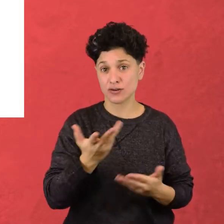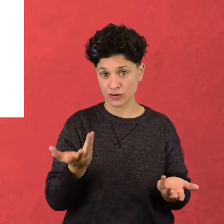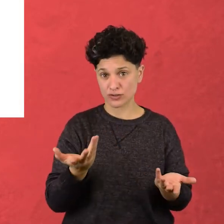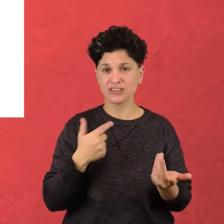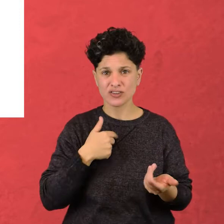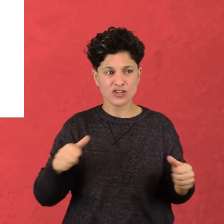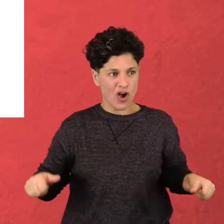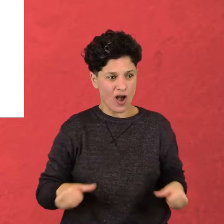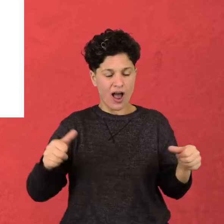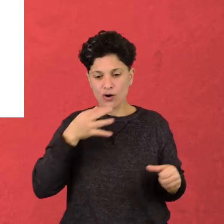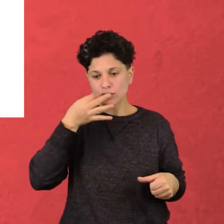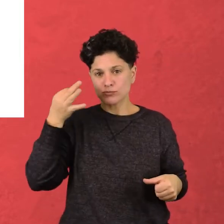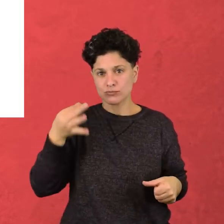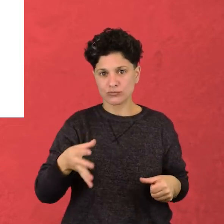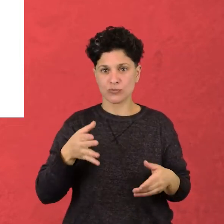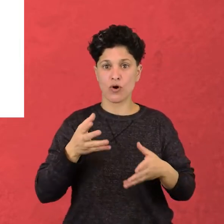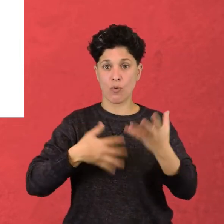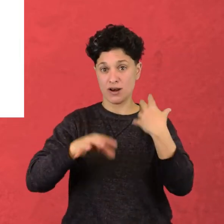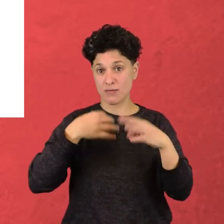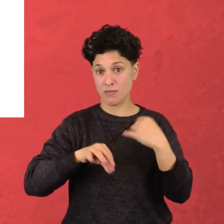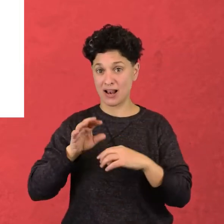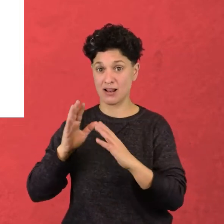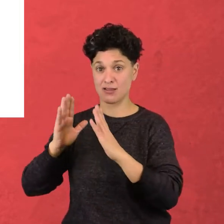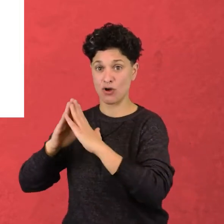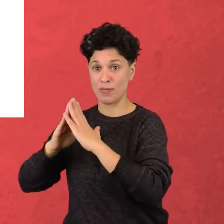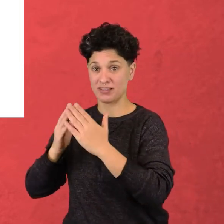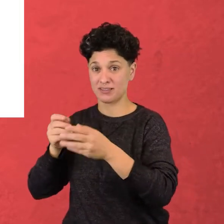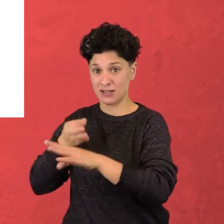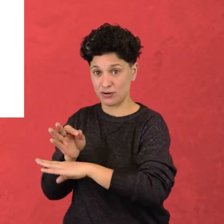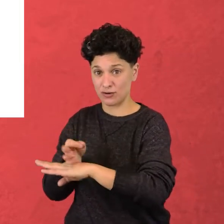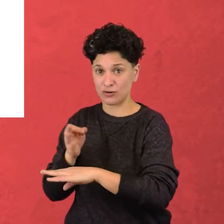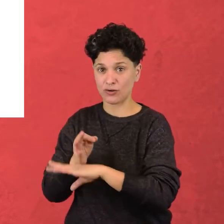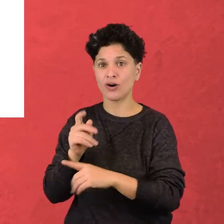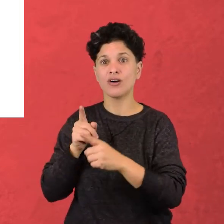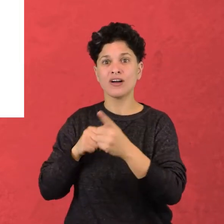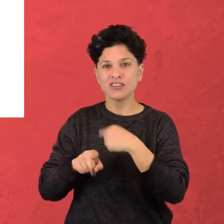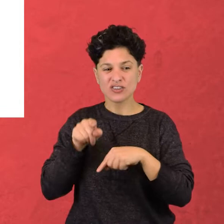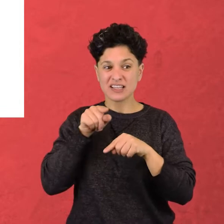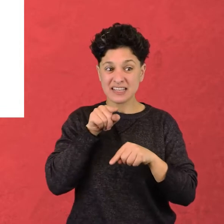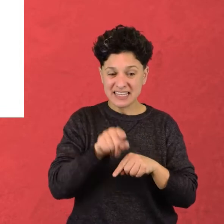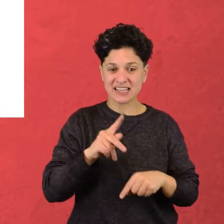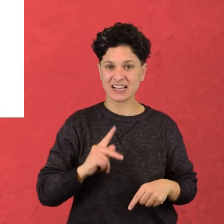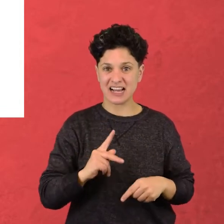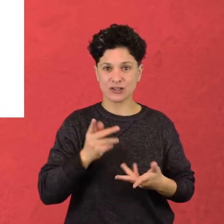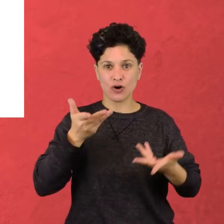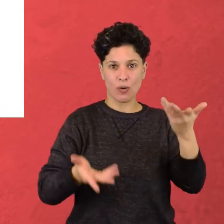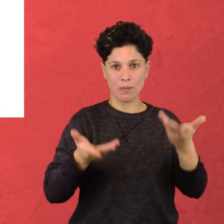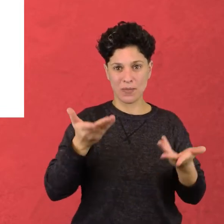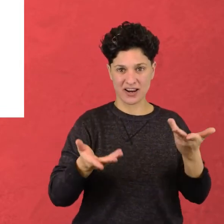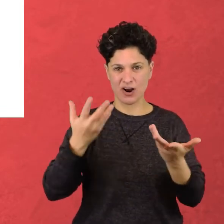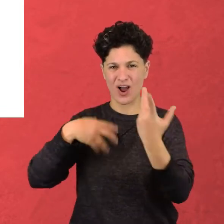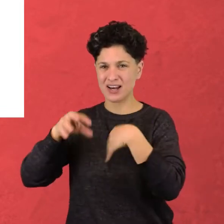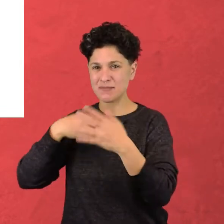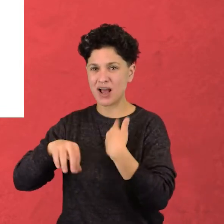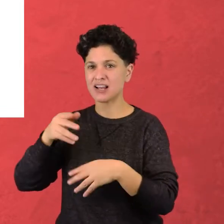Entonces, uno puede hacer lo que quiere con el animal doméstico. Kant está comparándonos a nosotros con esos seres, con